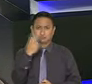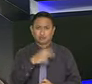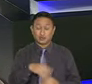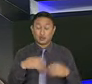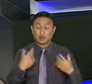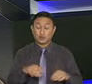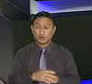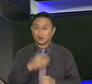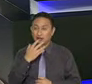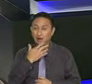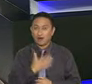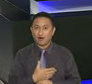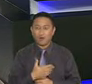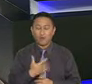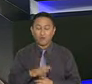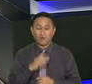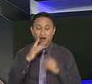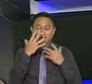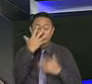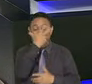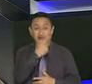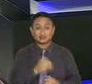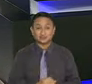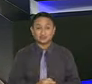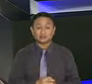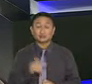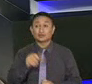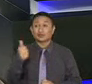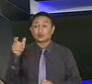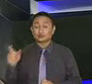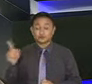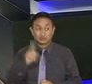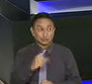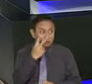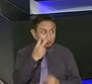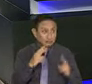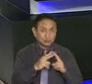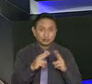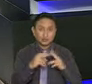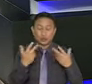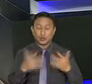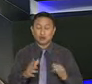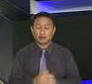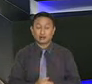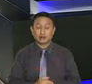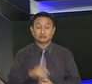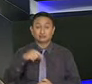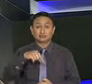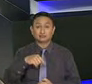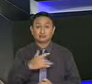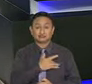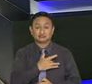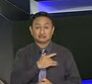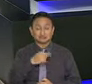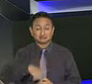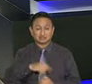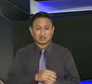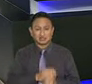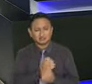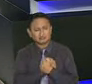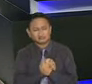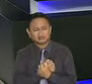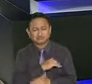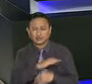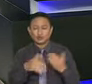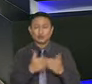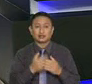enloquecen y enamoran justamente a lo que vienen de otras ciudades nosotros Nosotros vivimos nos enamoramos Claro